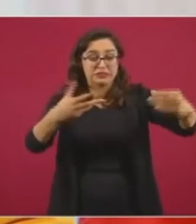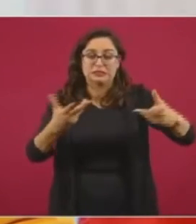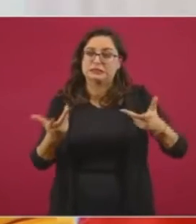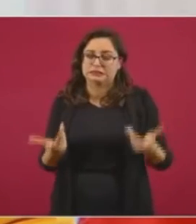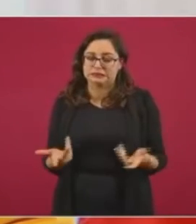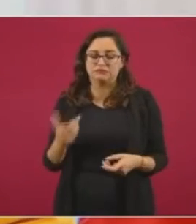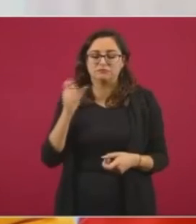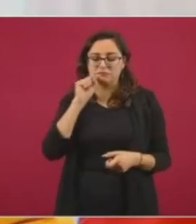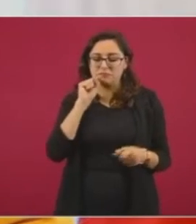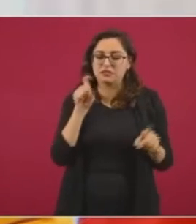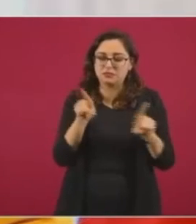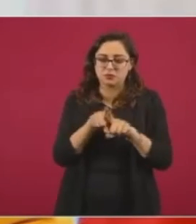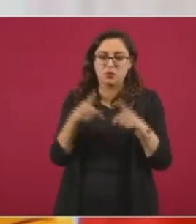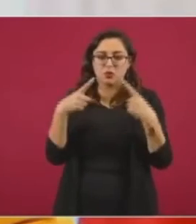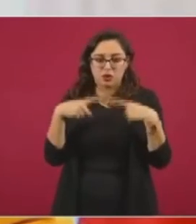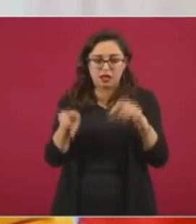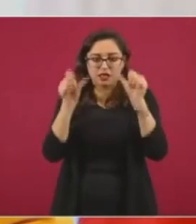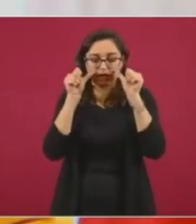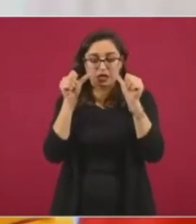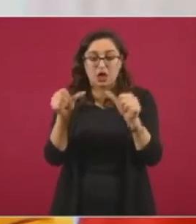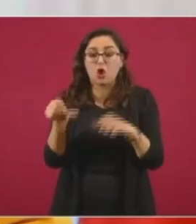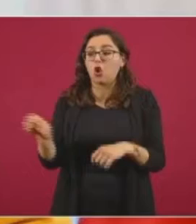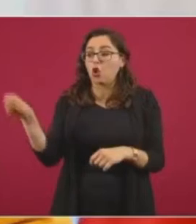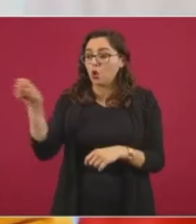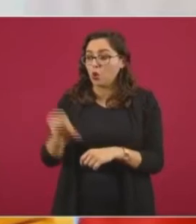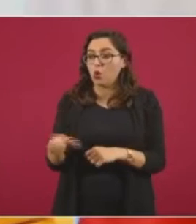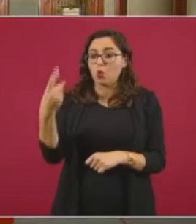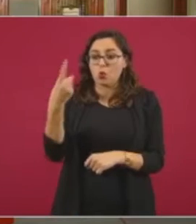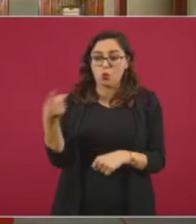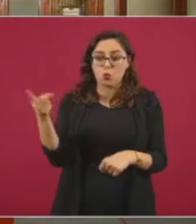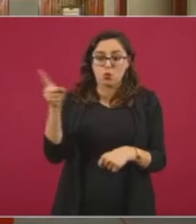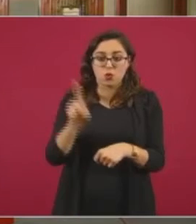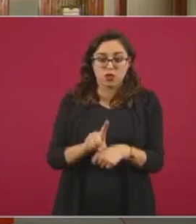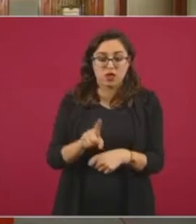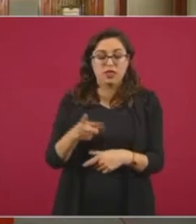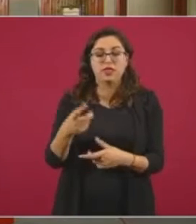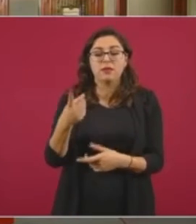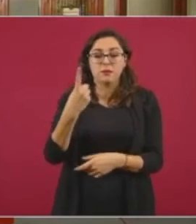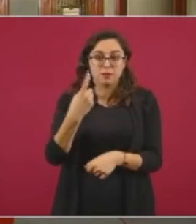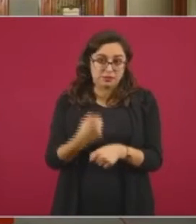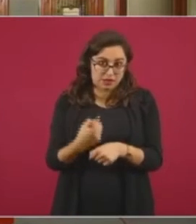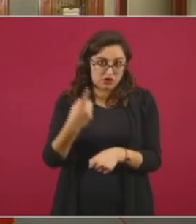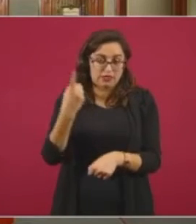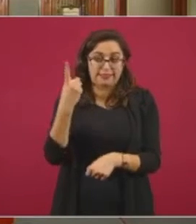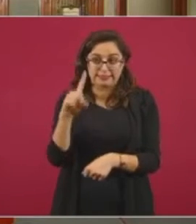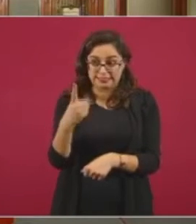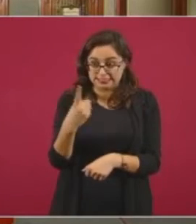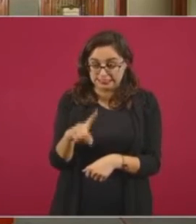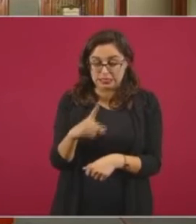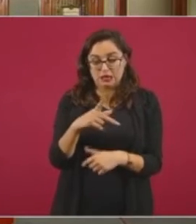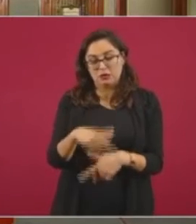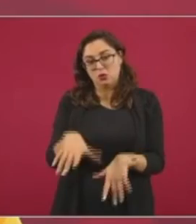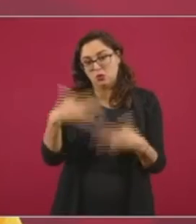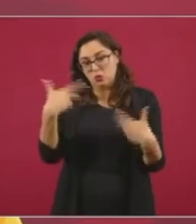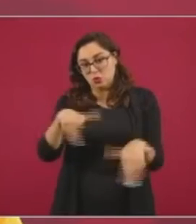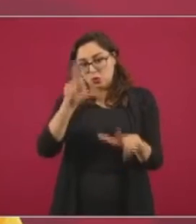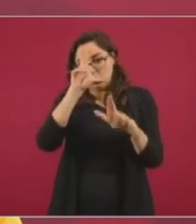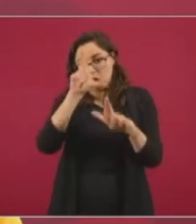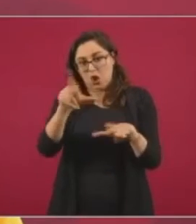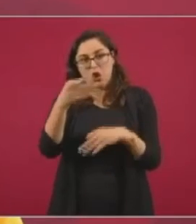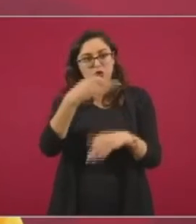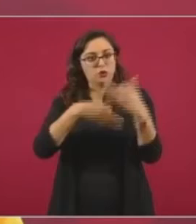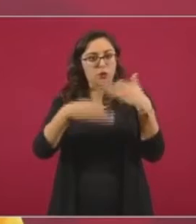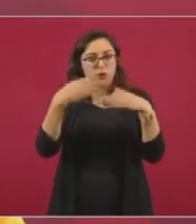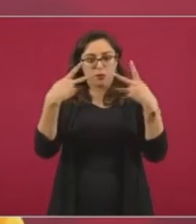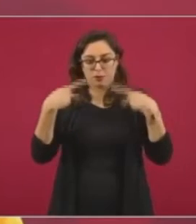de diciembre nos unimos para rendir homenaje a todo el personal que presta servicios relacionados con el VIH e